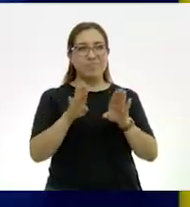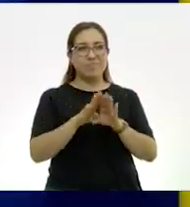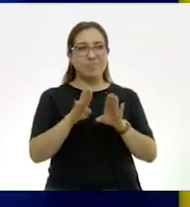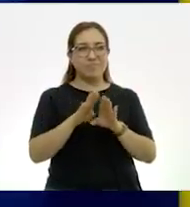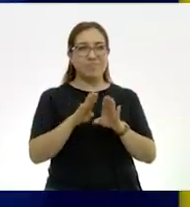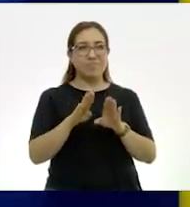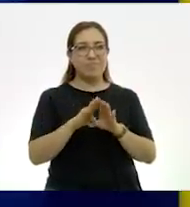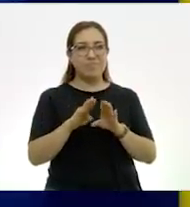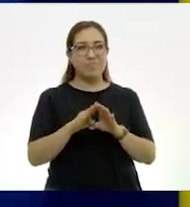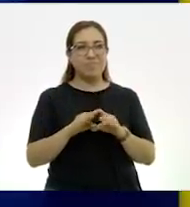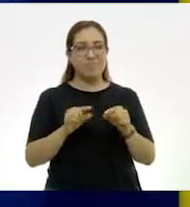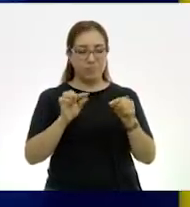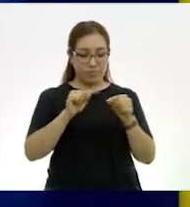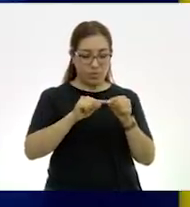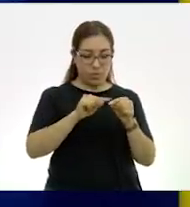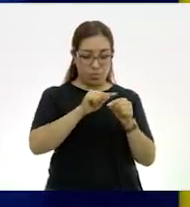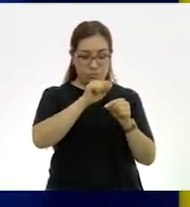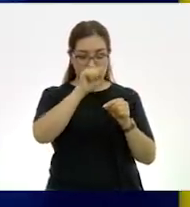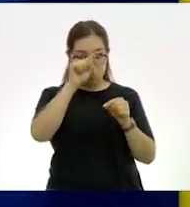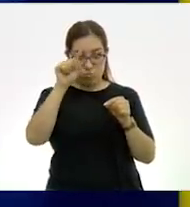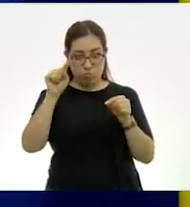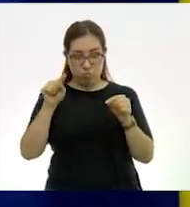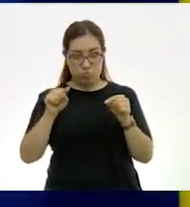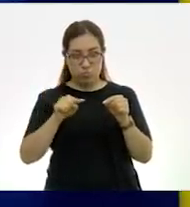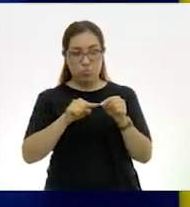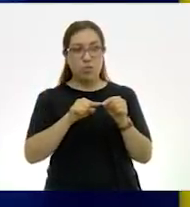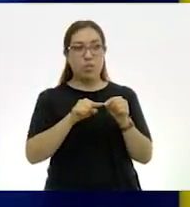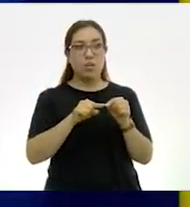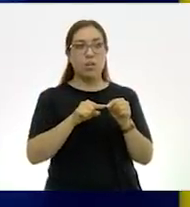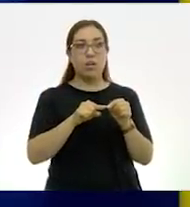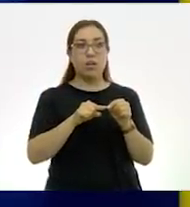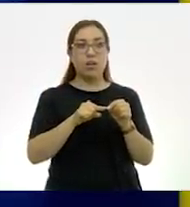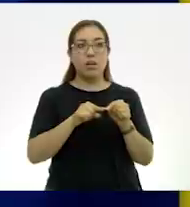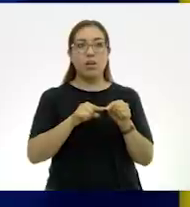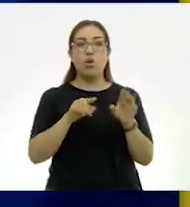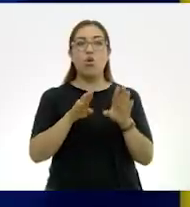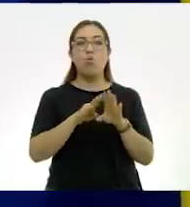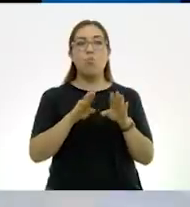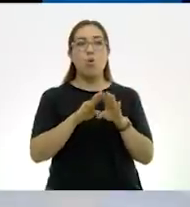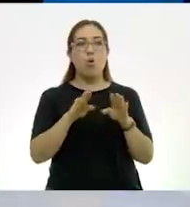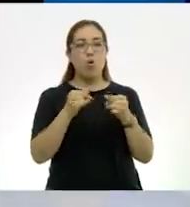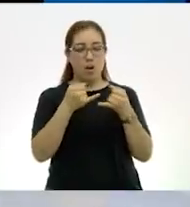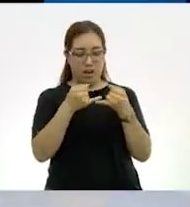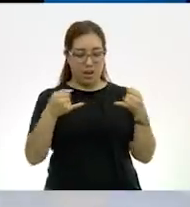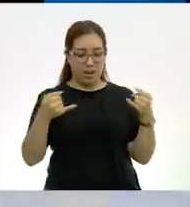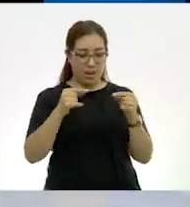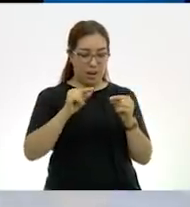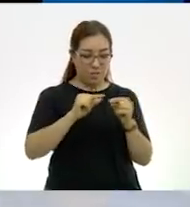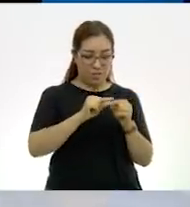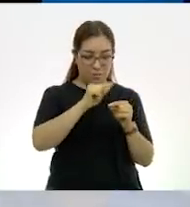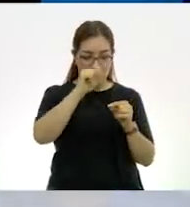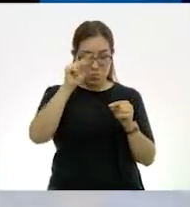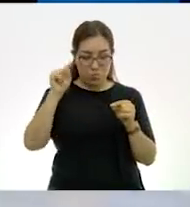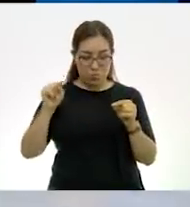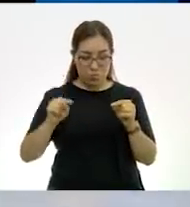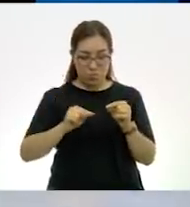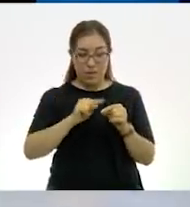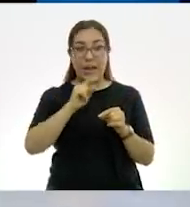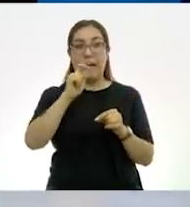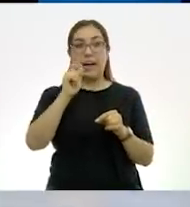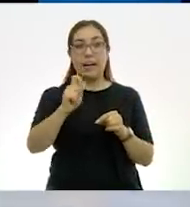un cáñamo, como en un hilo, como si estuviera rodeado, eso significa que es un nombre, ¿eh? Ok, con símbolos y